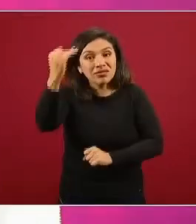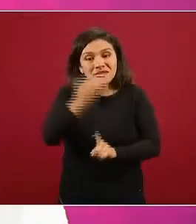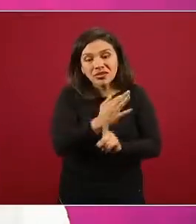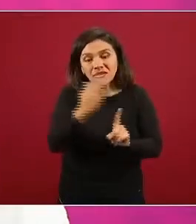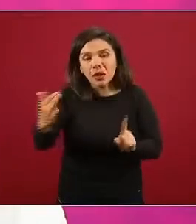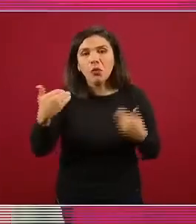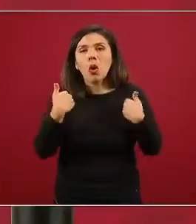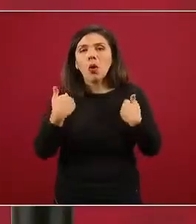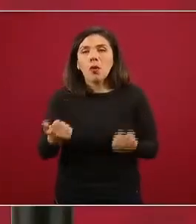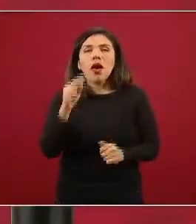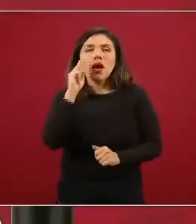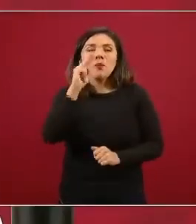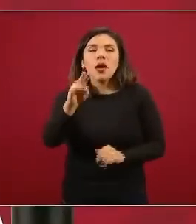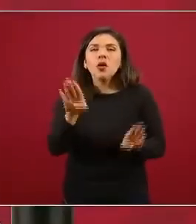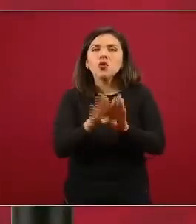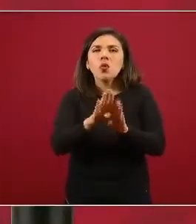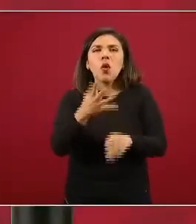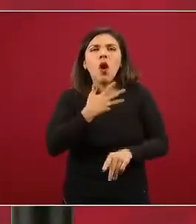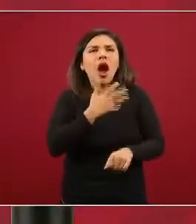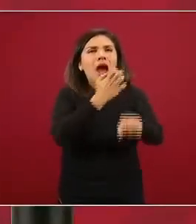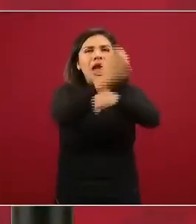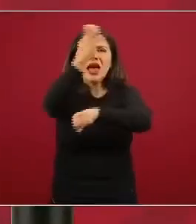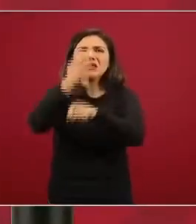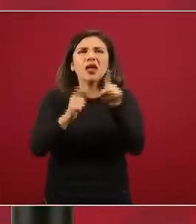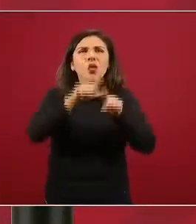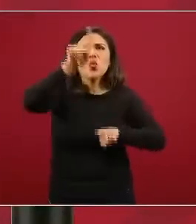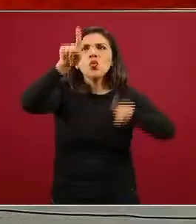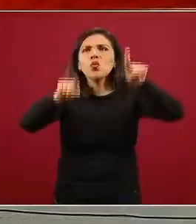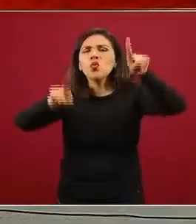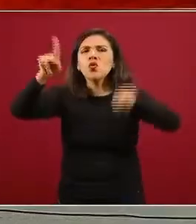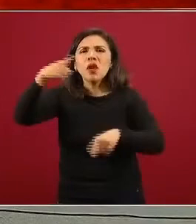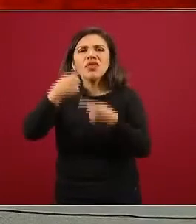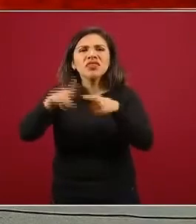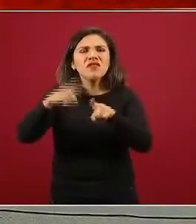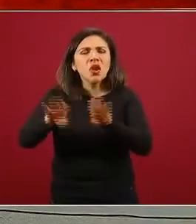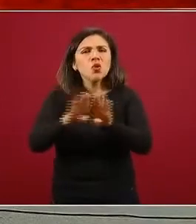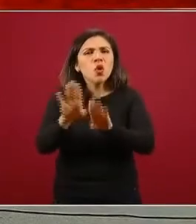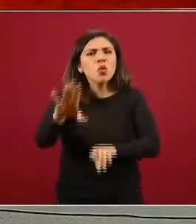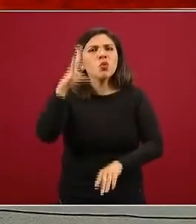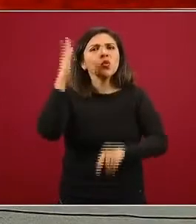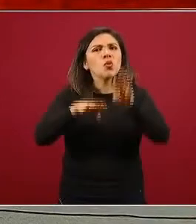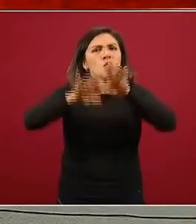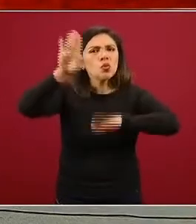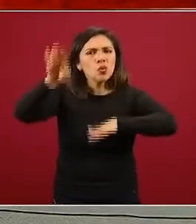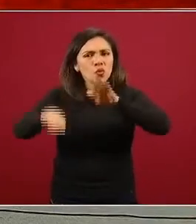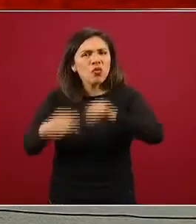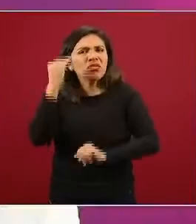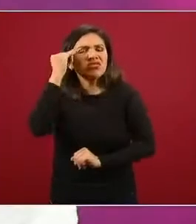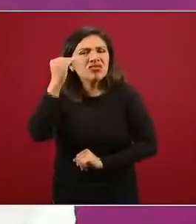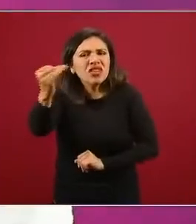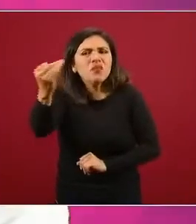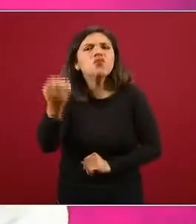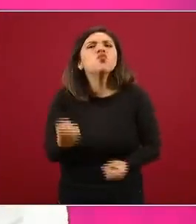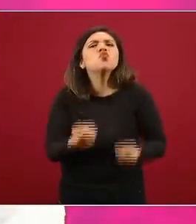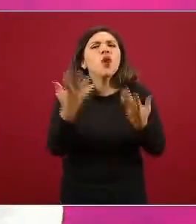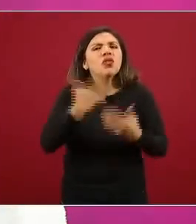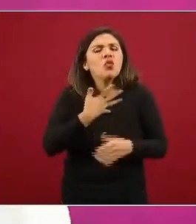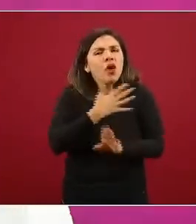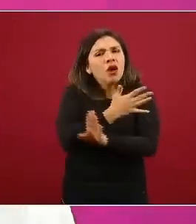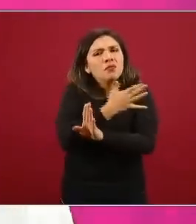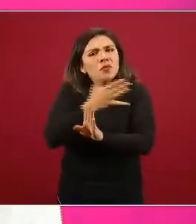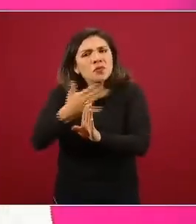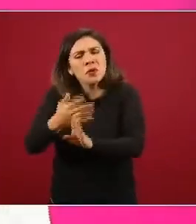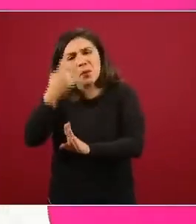a visualizar las curvas que se tienen en las entidades federativas, a qué velocidad van aumentando, cuánto tiempo se lleva